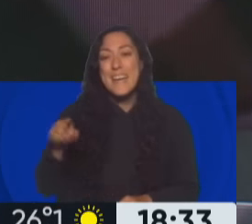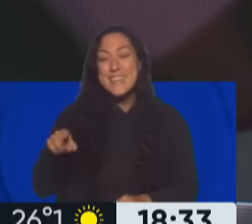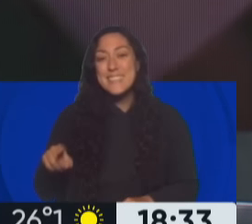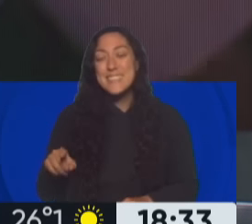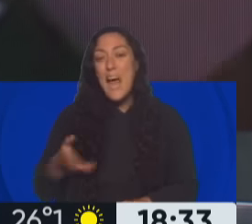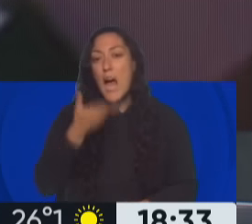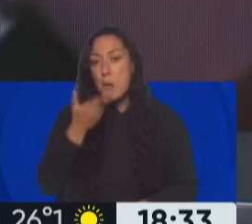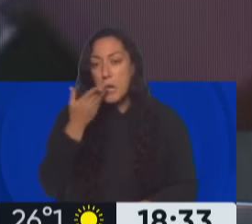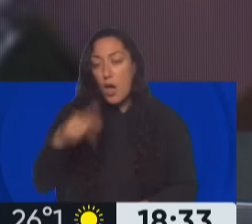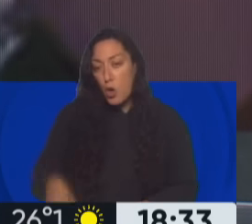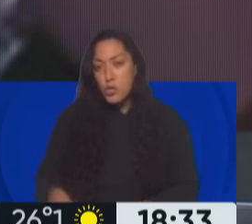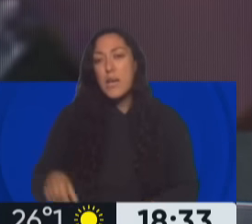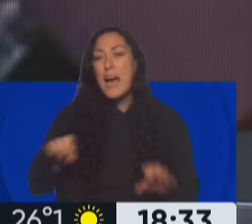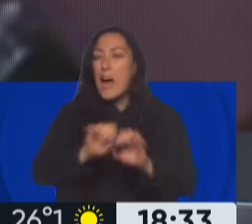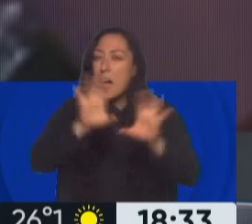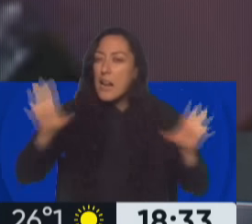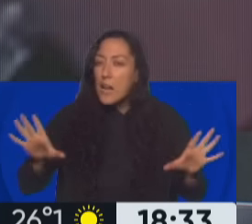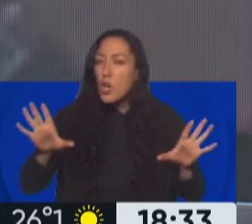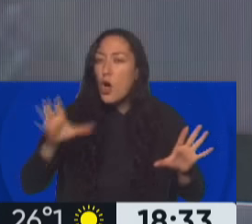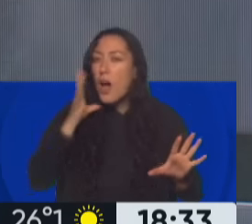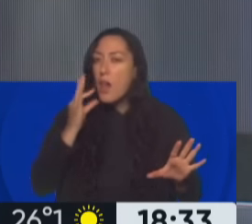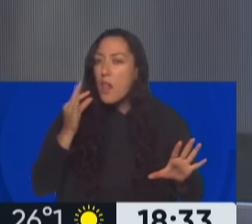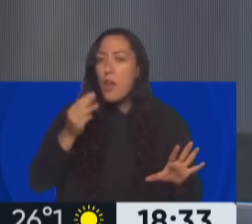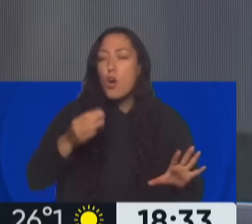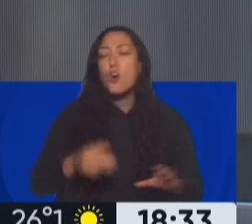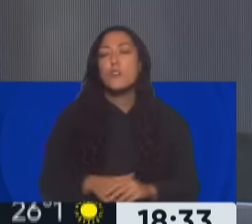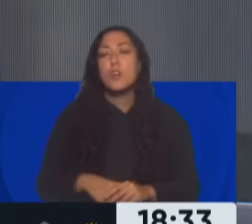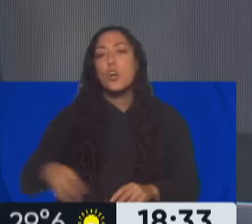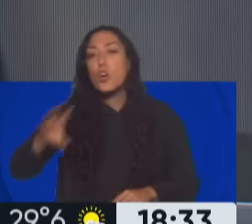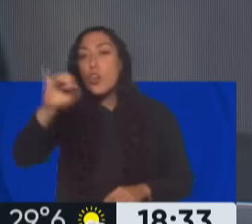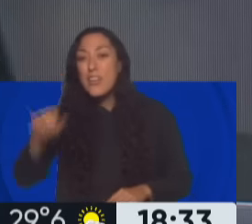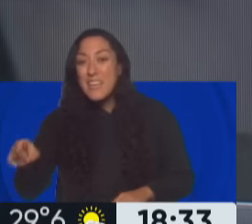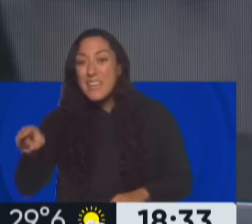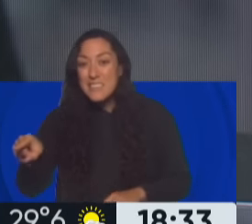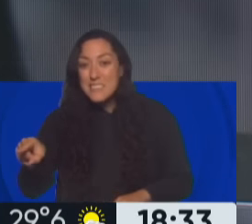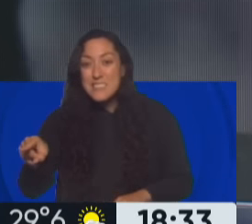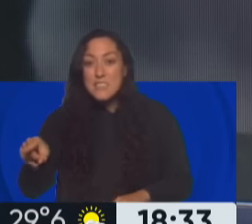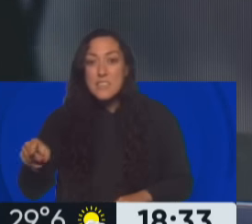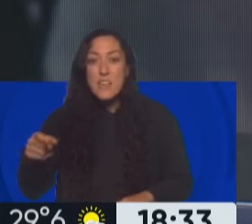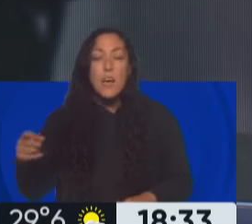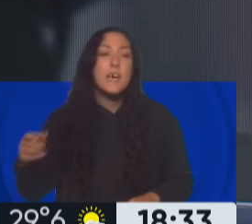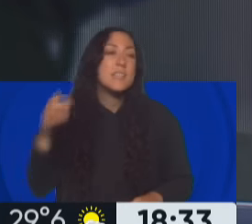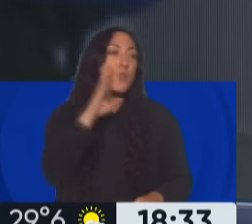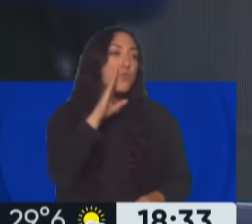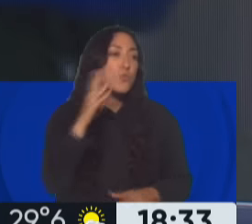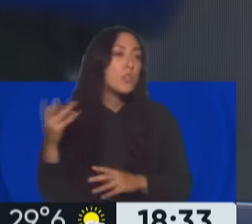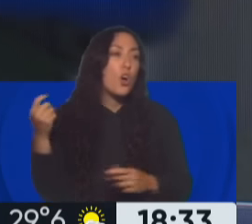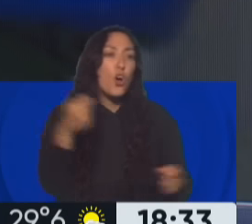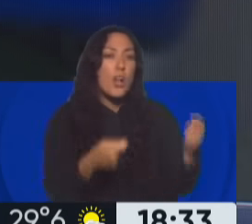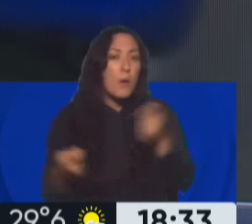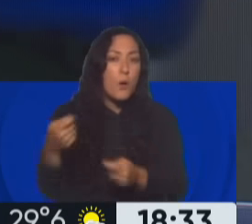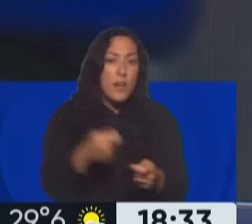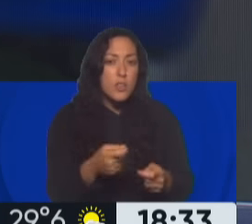declaraciones que hizo hoy, dijo textual Corina Machado, Delcy Rodríguez no es que está colaborando con Estados Unidos,